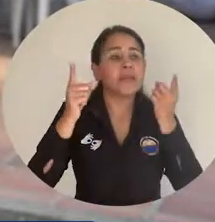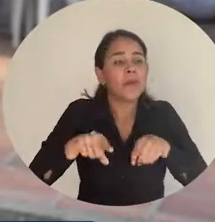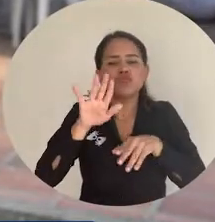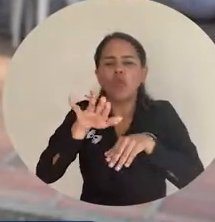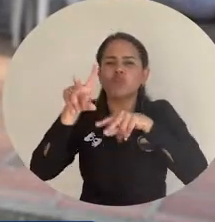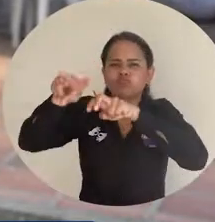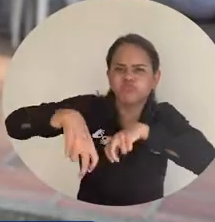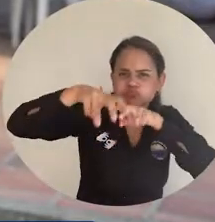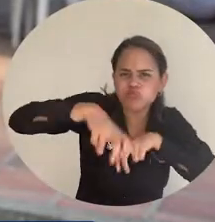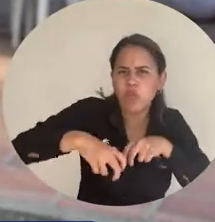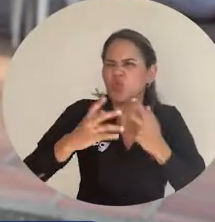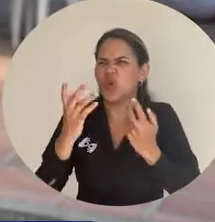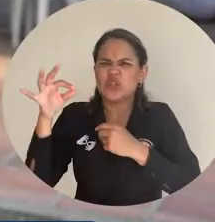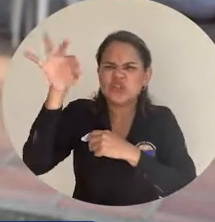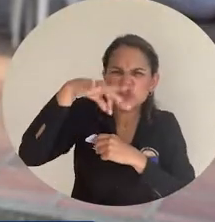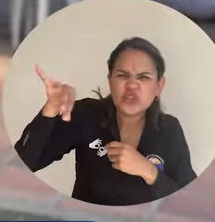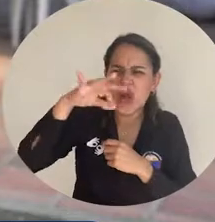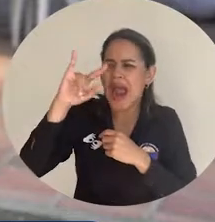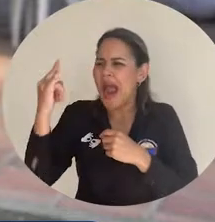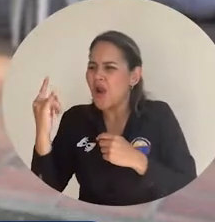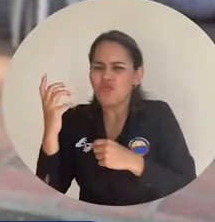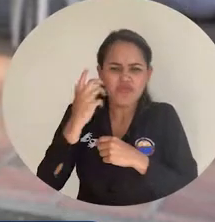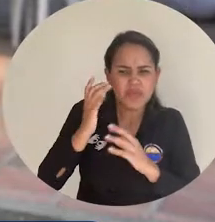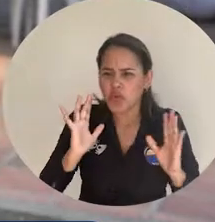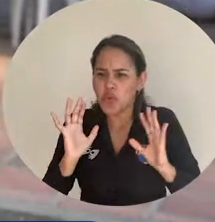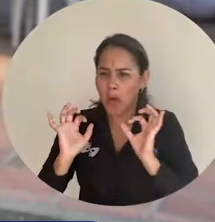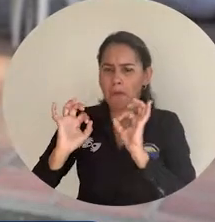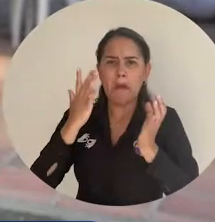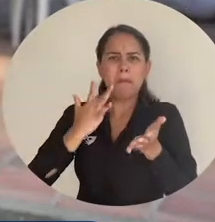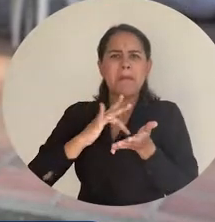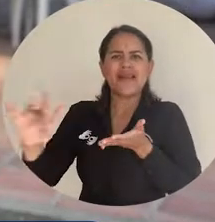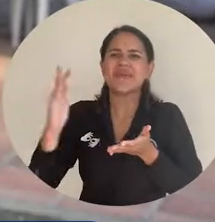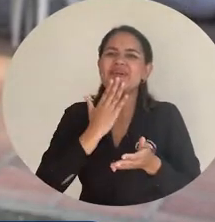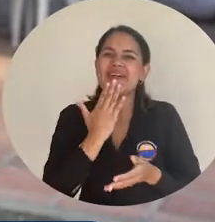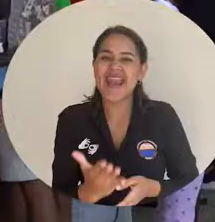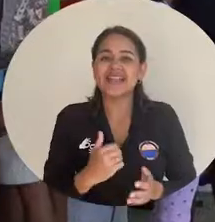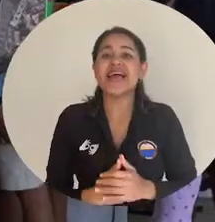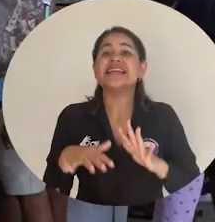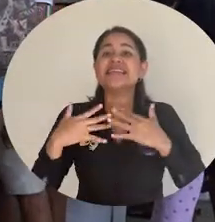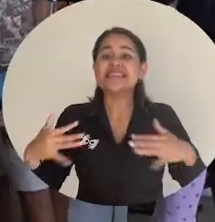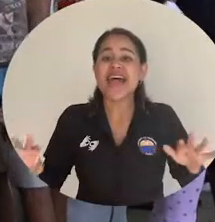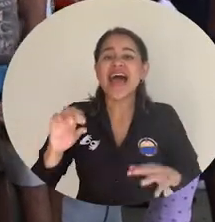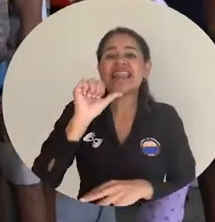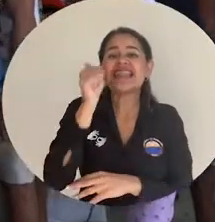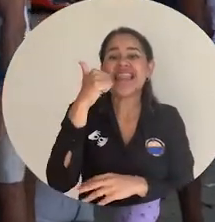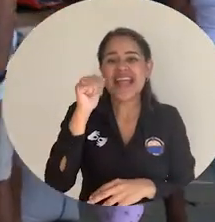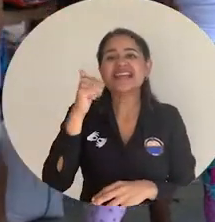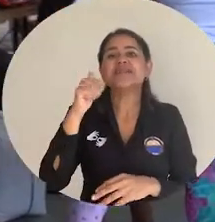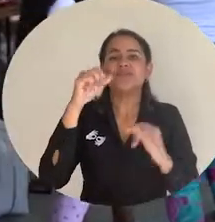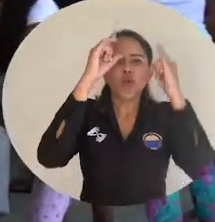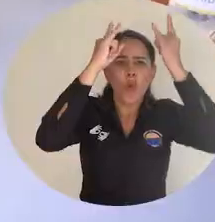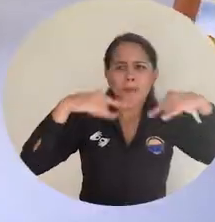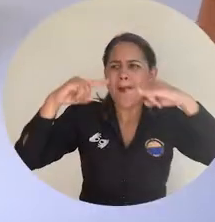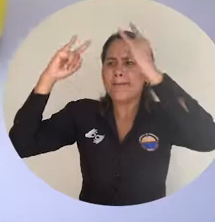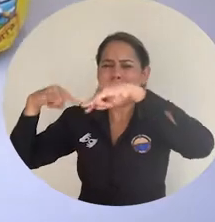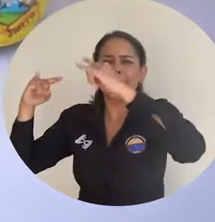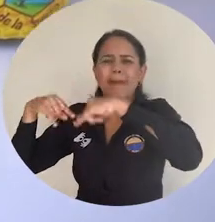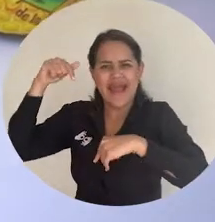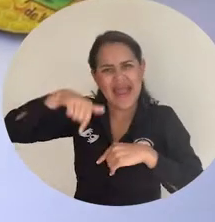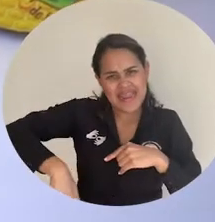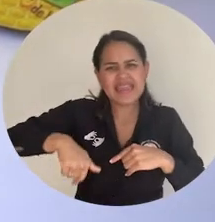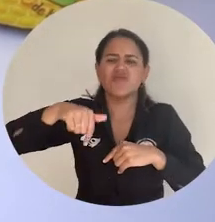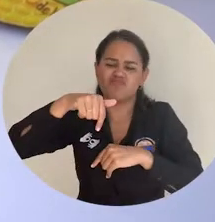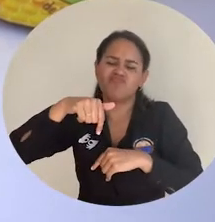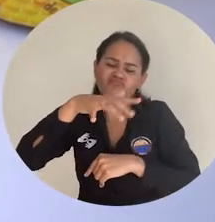campo por las visitas de los cultivos hacer el seguimiento de control de plagas enfermedades Esta es la décima feria que se cumple en el departamento